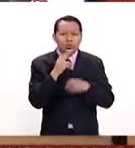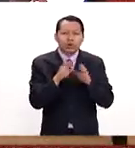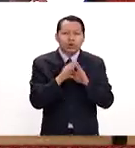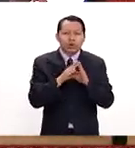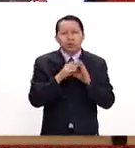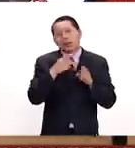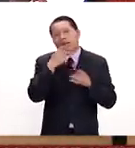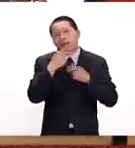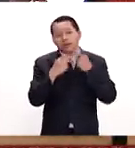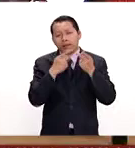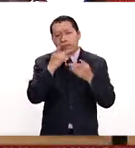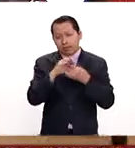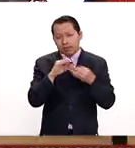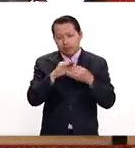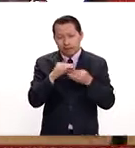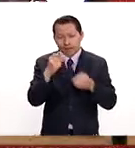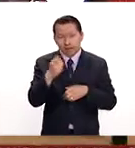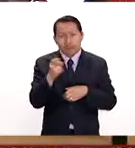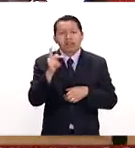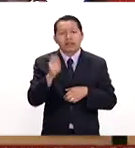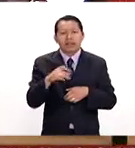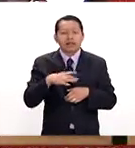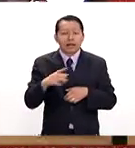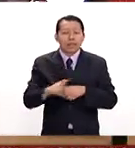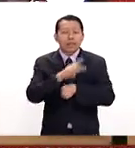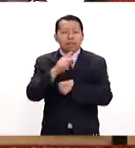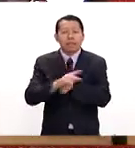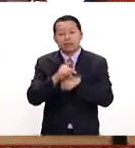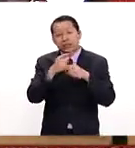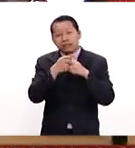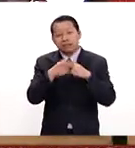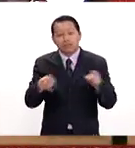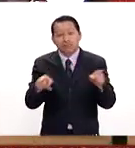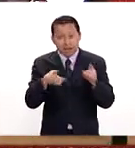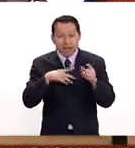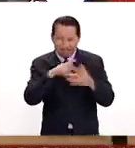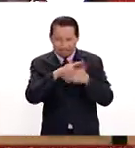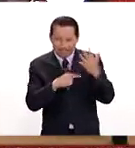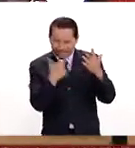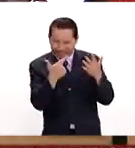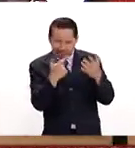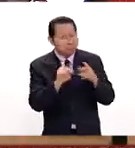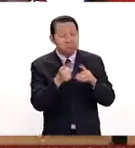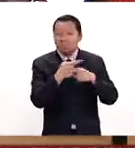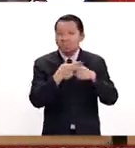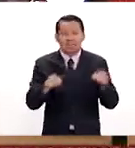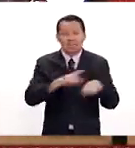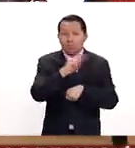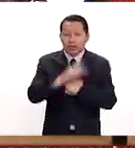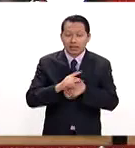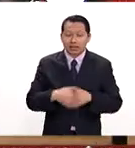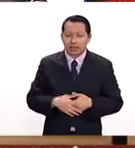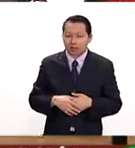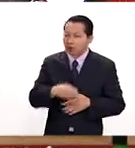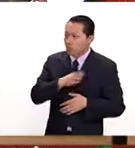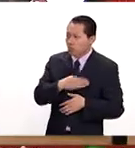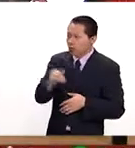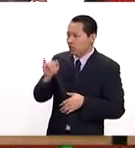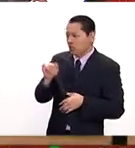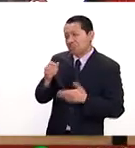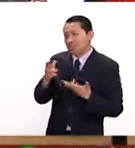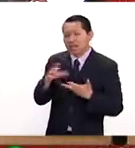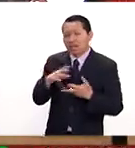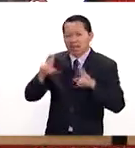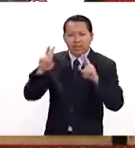argumento para esta orden ejecutiva, provenían de países distintos a los de la suspensión. Así Claro, es. claro. Bueno, pues sin duda alguna